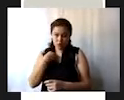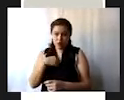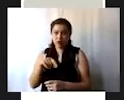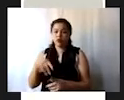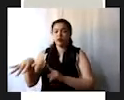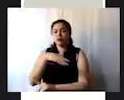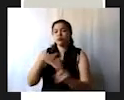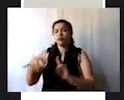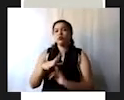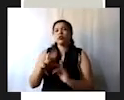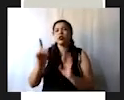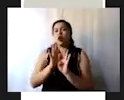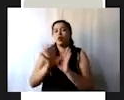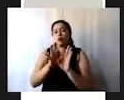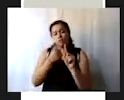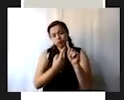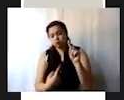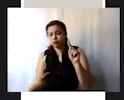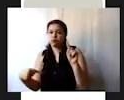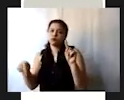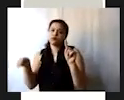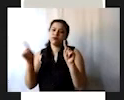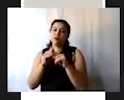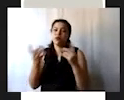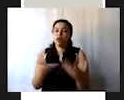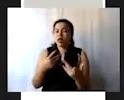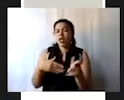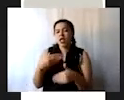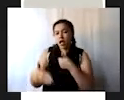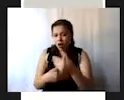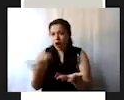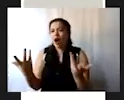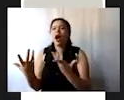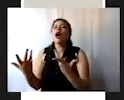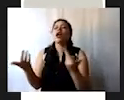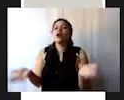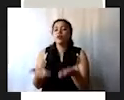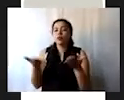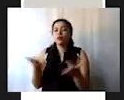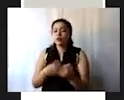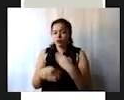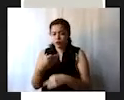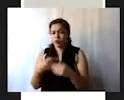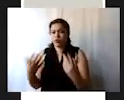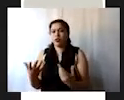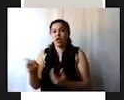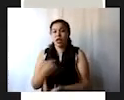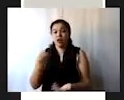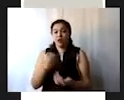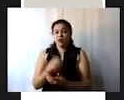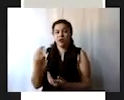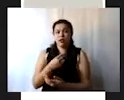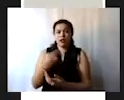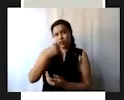entornos circulares y de avance y de cooperación, pues no necesariamente tenemos que